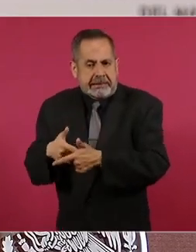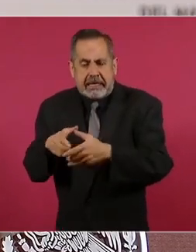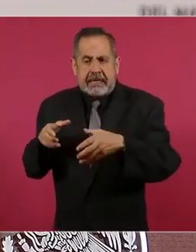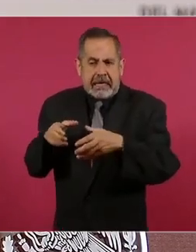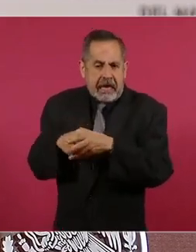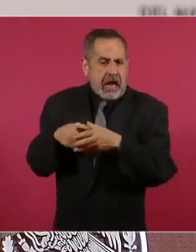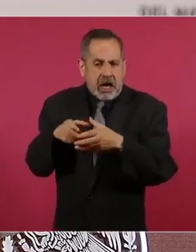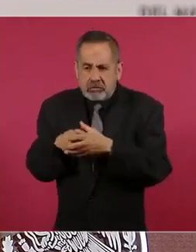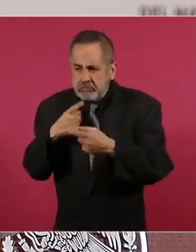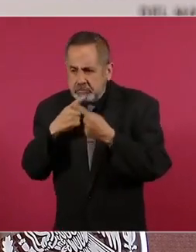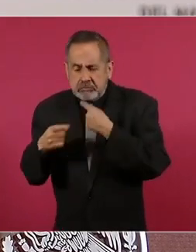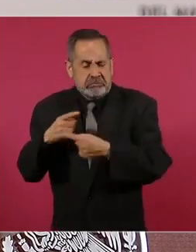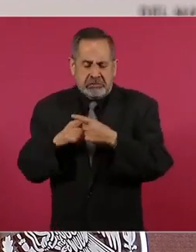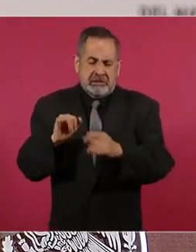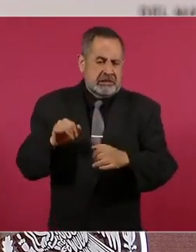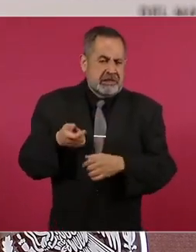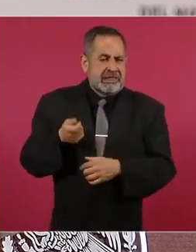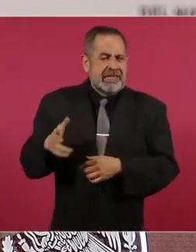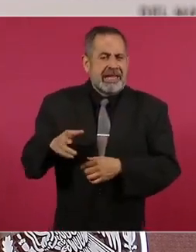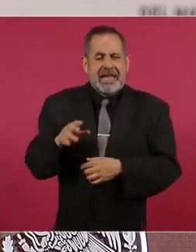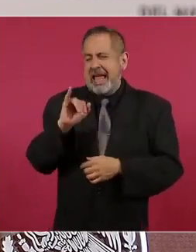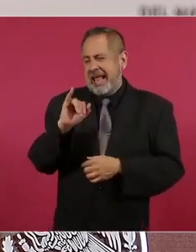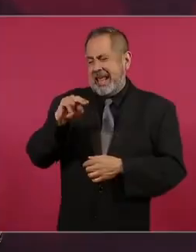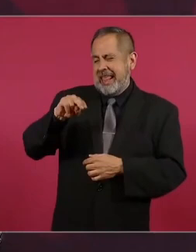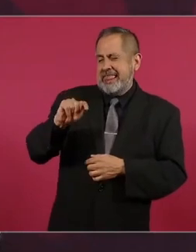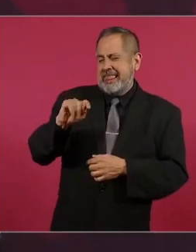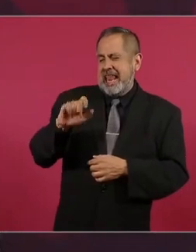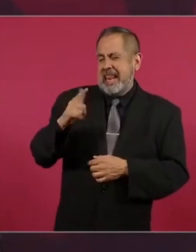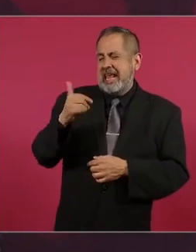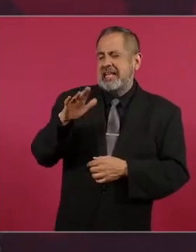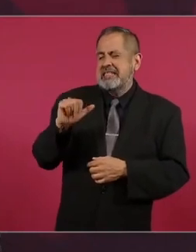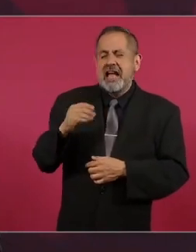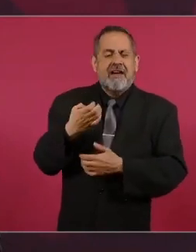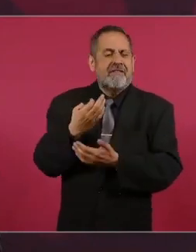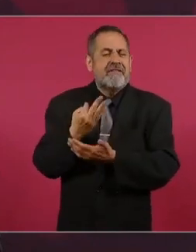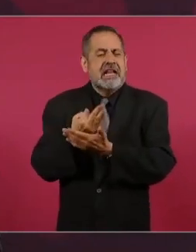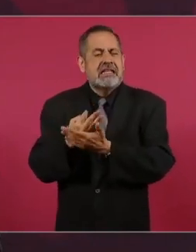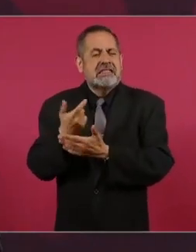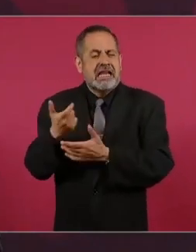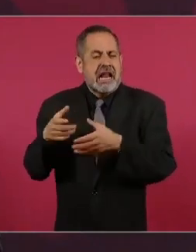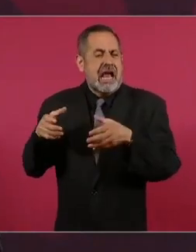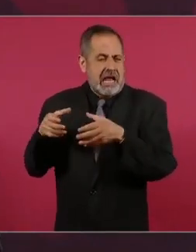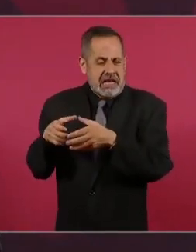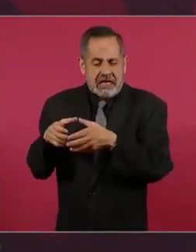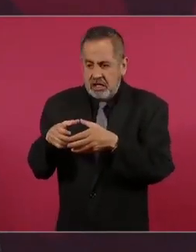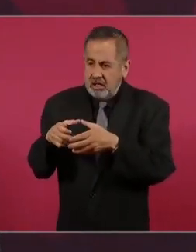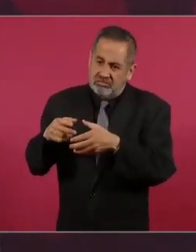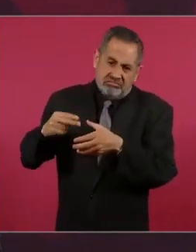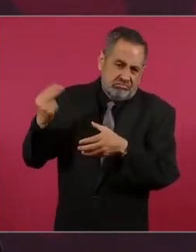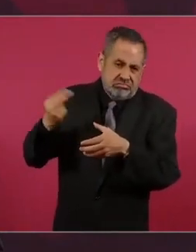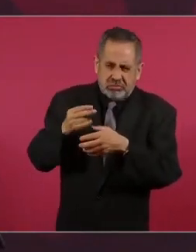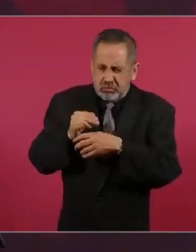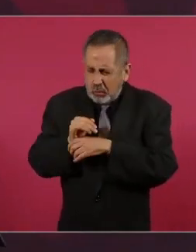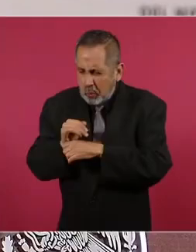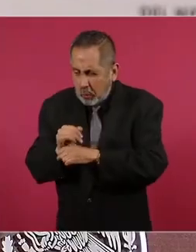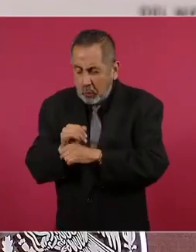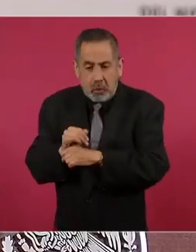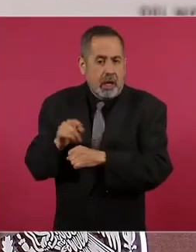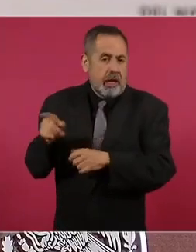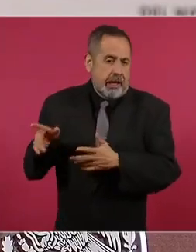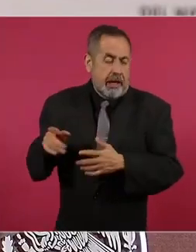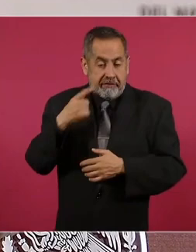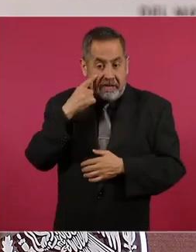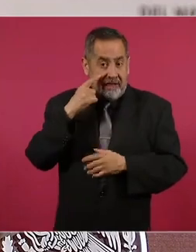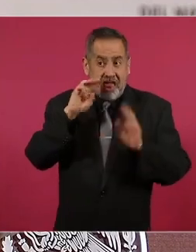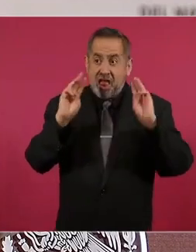financiera en México, porque la inteligencia financiera, además de ser muy necesaria para un país como México, es un sistema